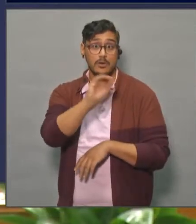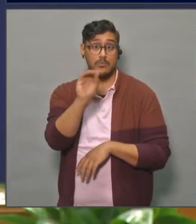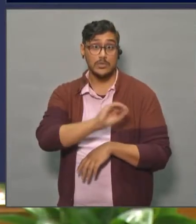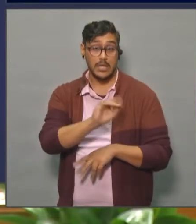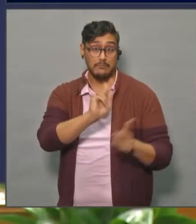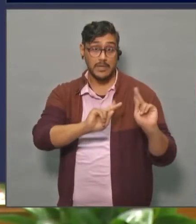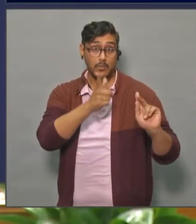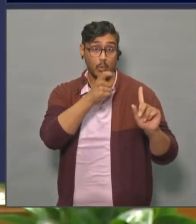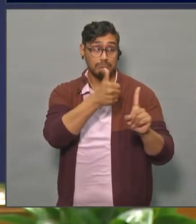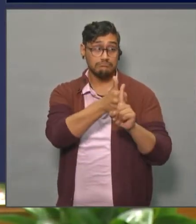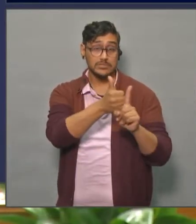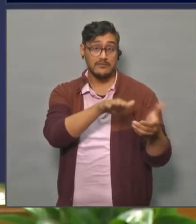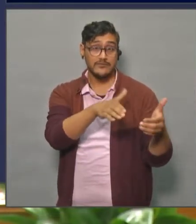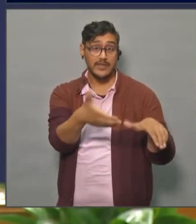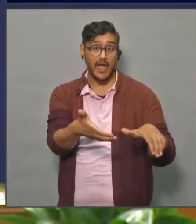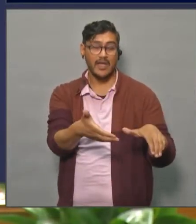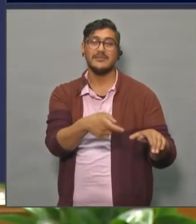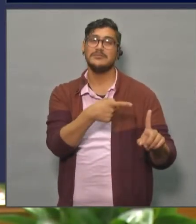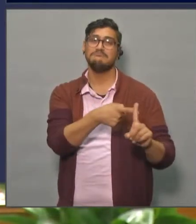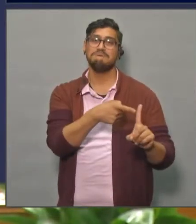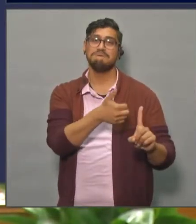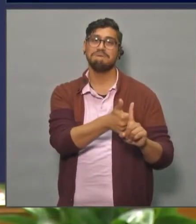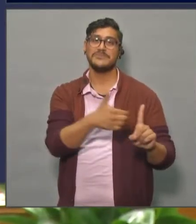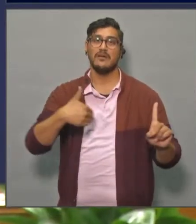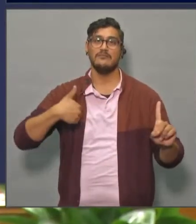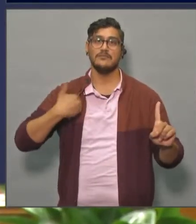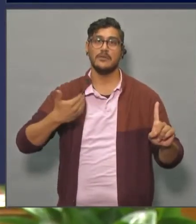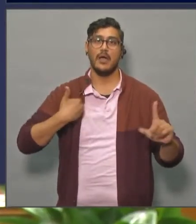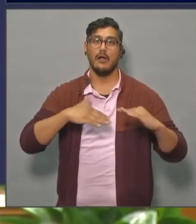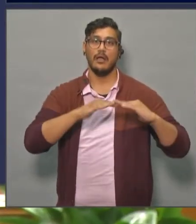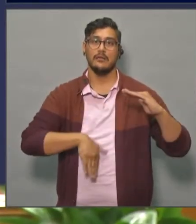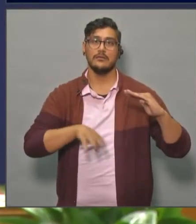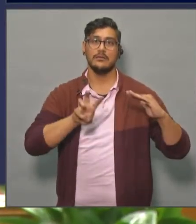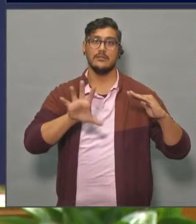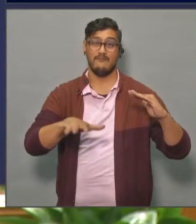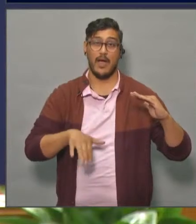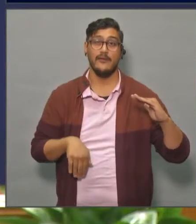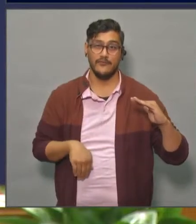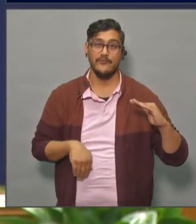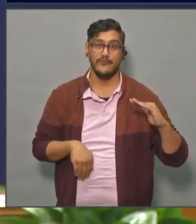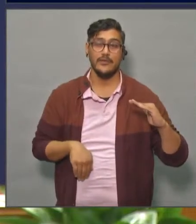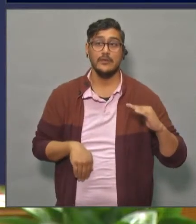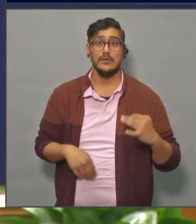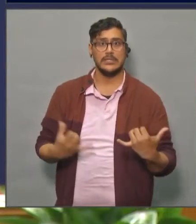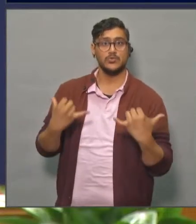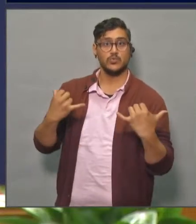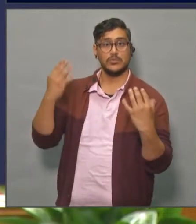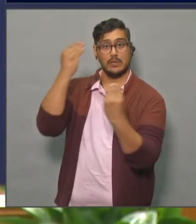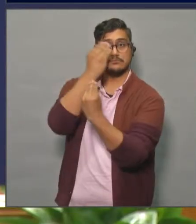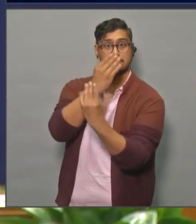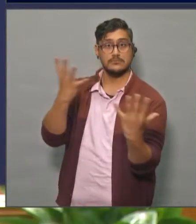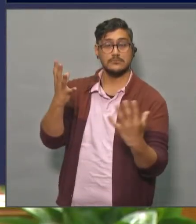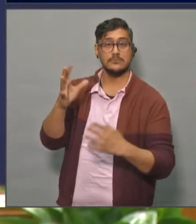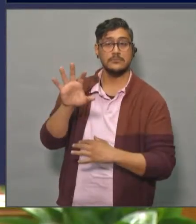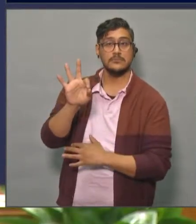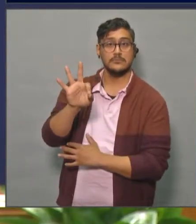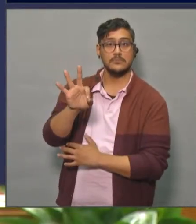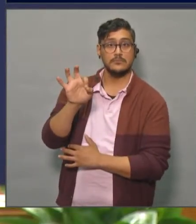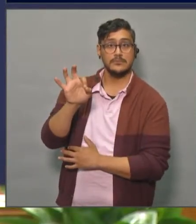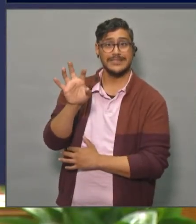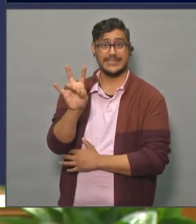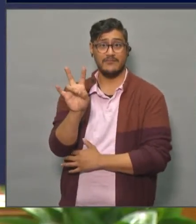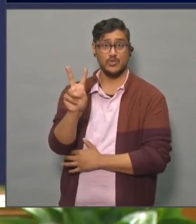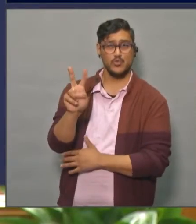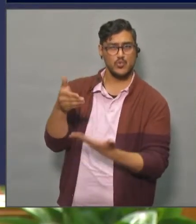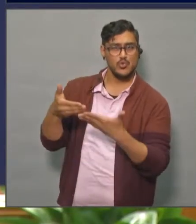que fallecieron eran menores de 65 años. Hoy estamos reportando